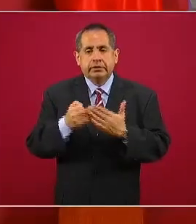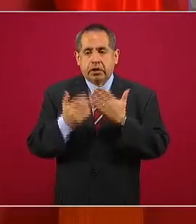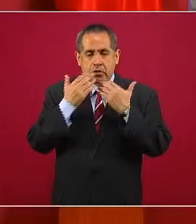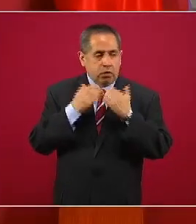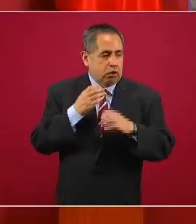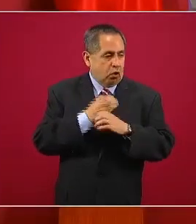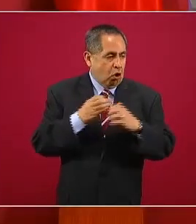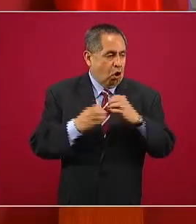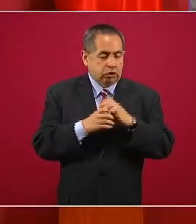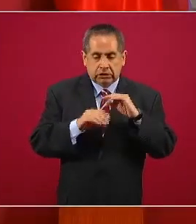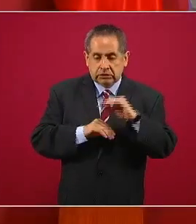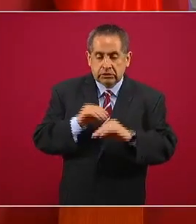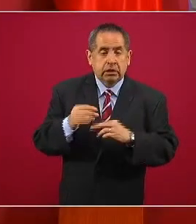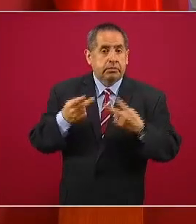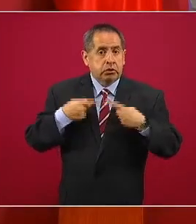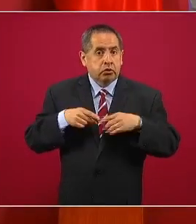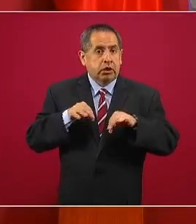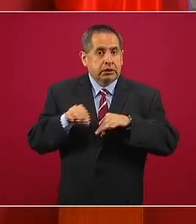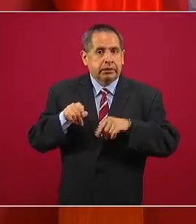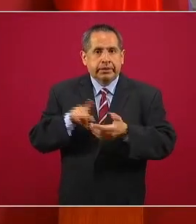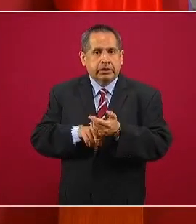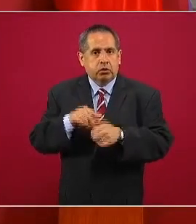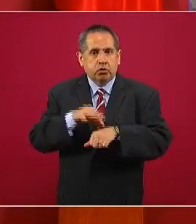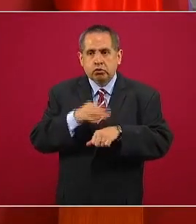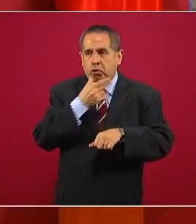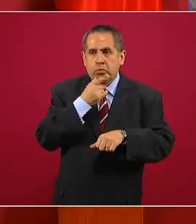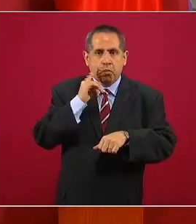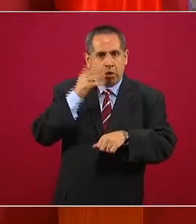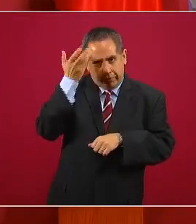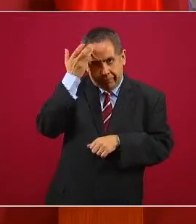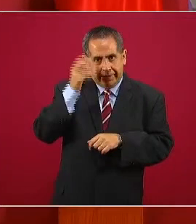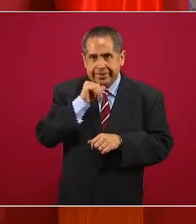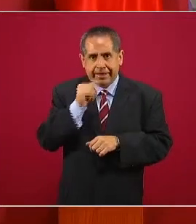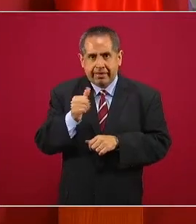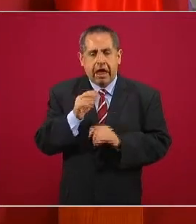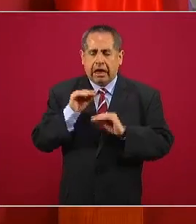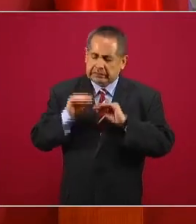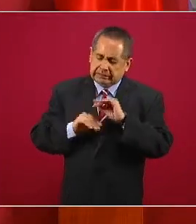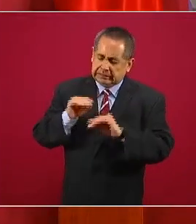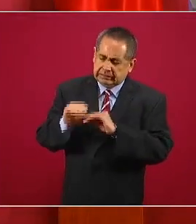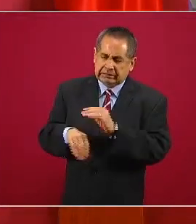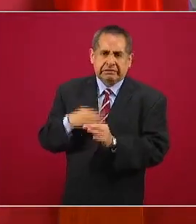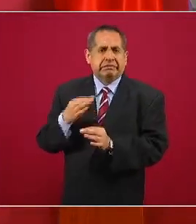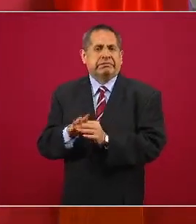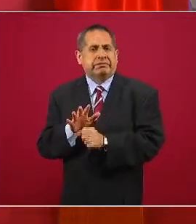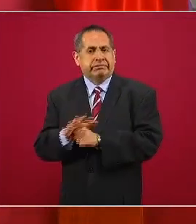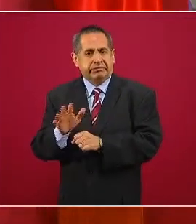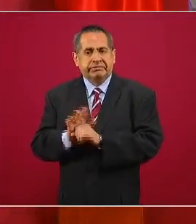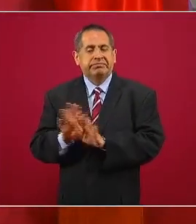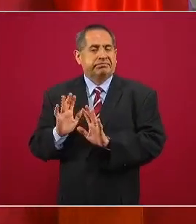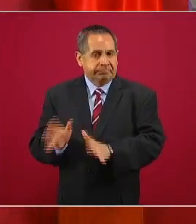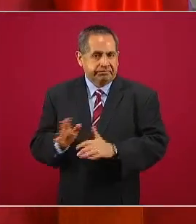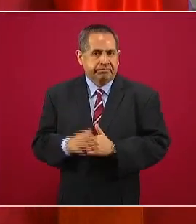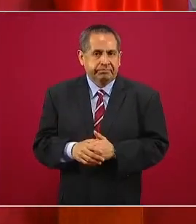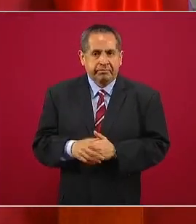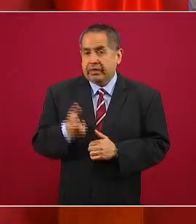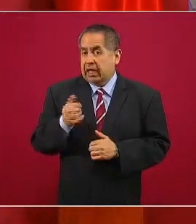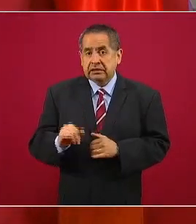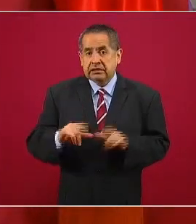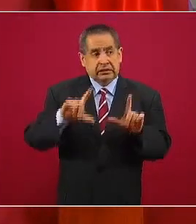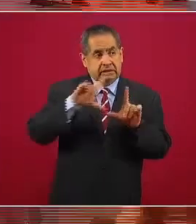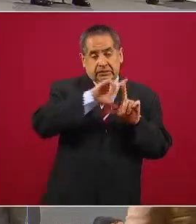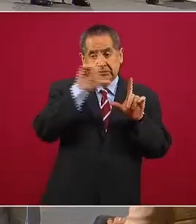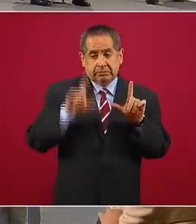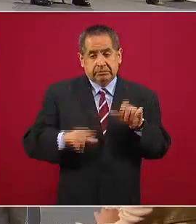equipos ni tenía personal, y todo esto se ha venido haciendo en el país.